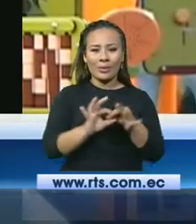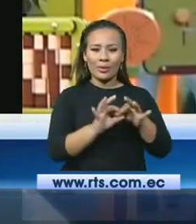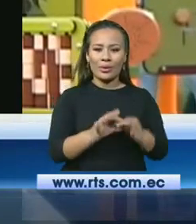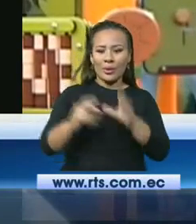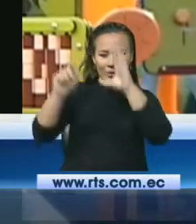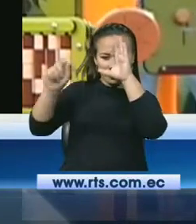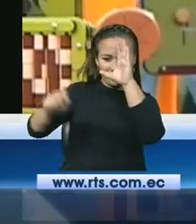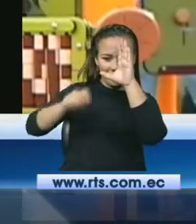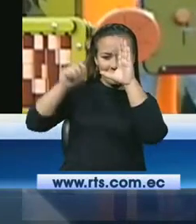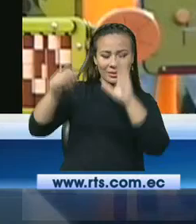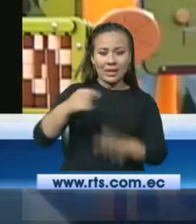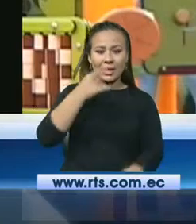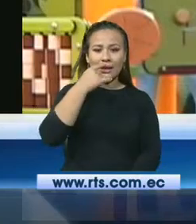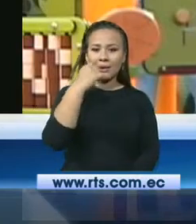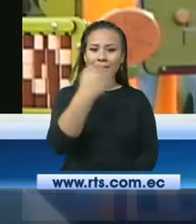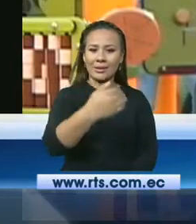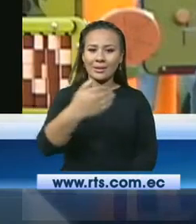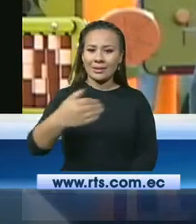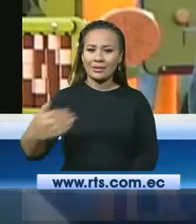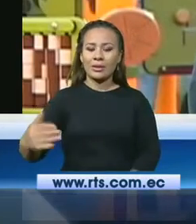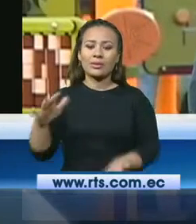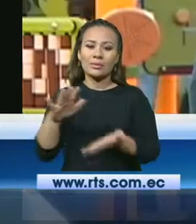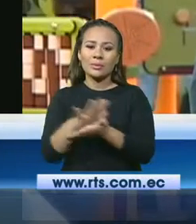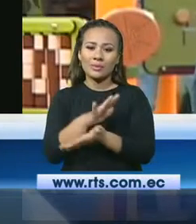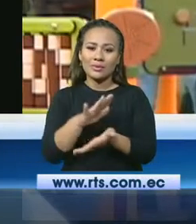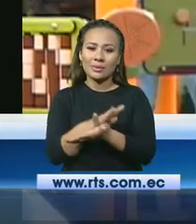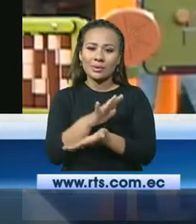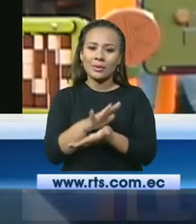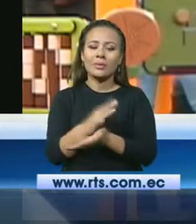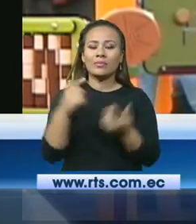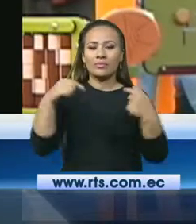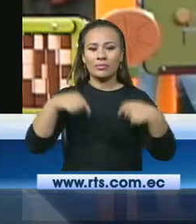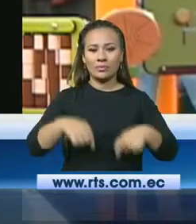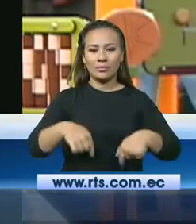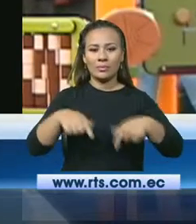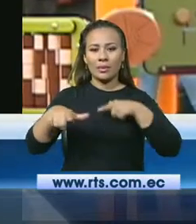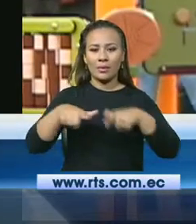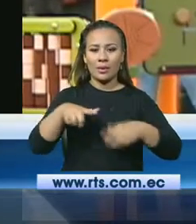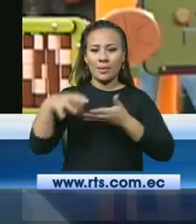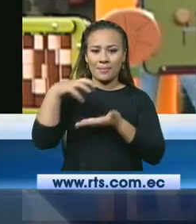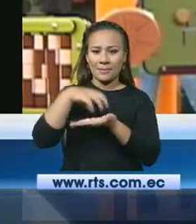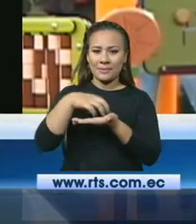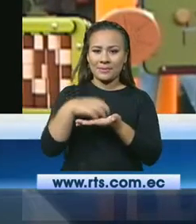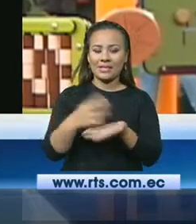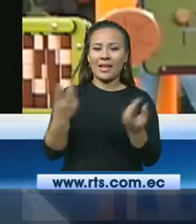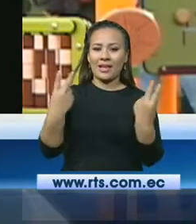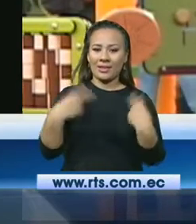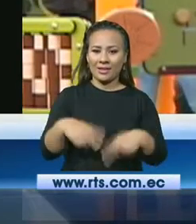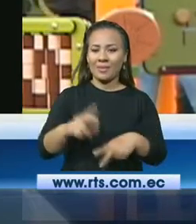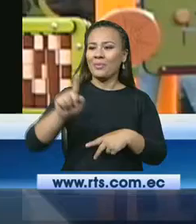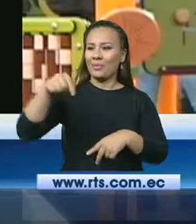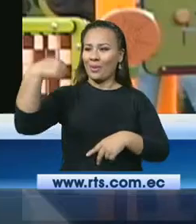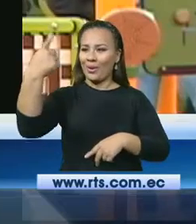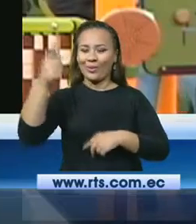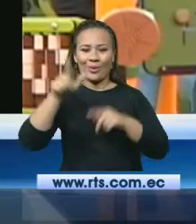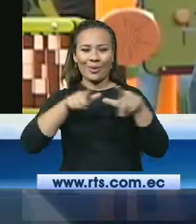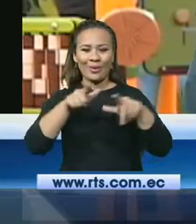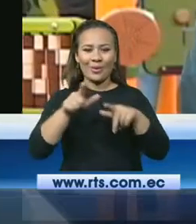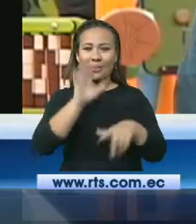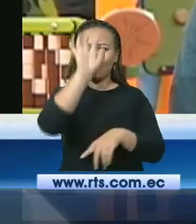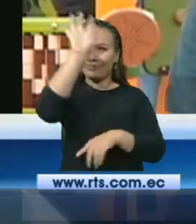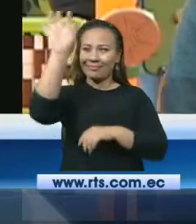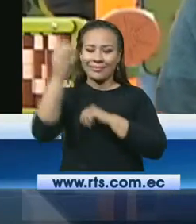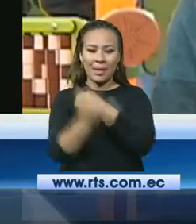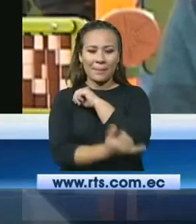hecho a los chicos sobre todo de las escuelas de aquí de la provincia y también de otros lugares del país por eso